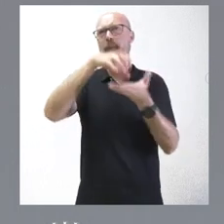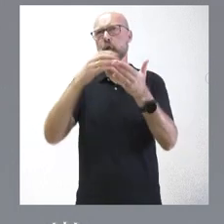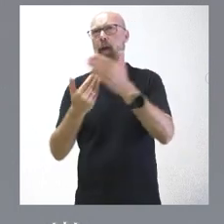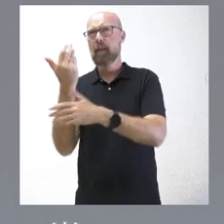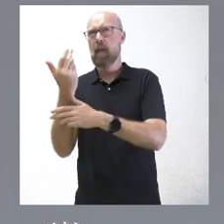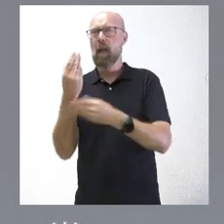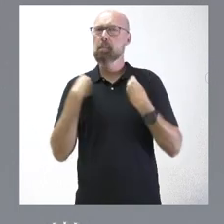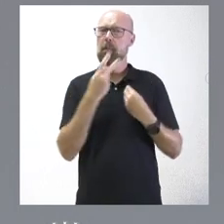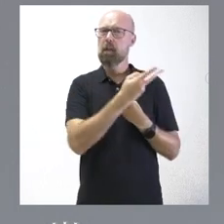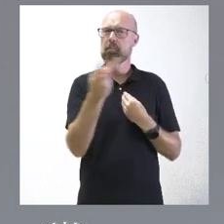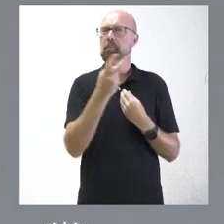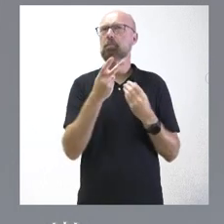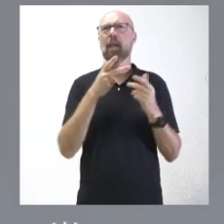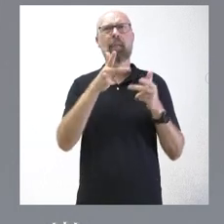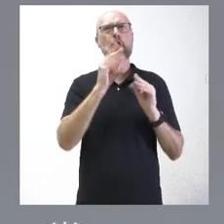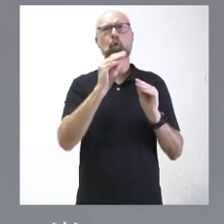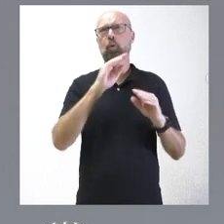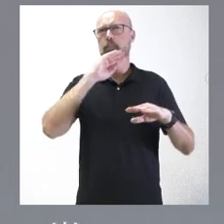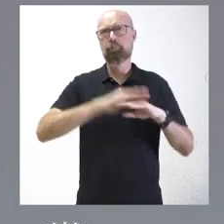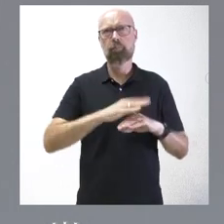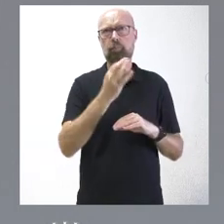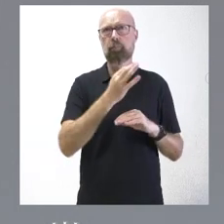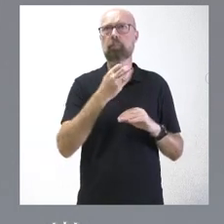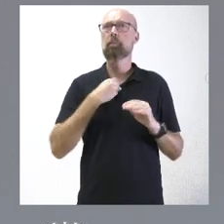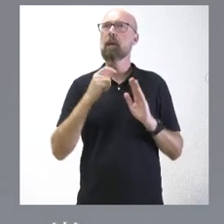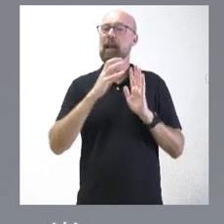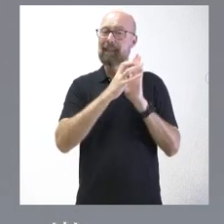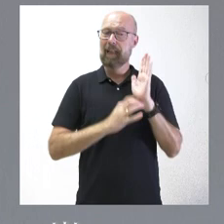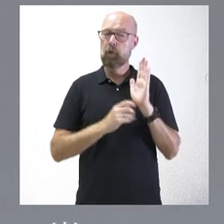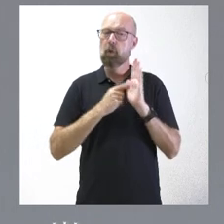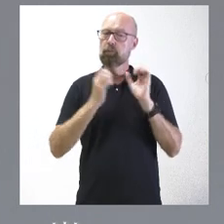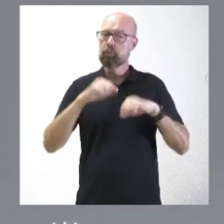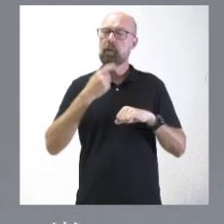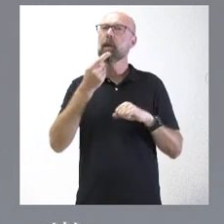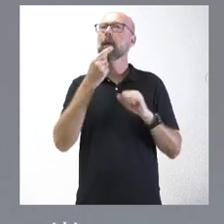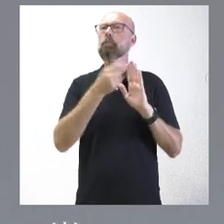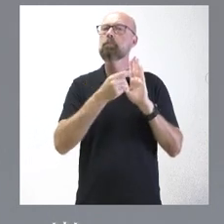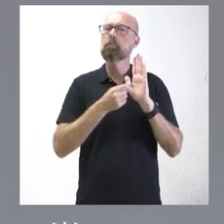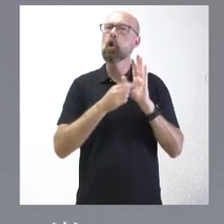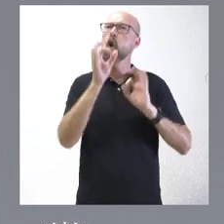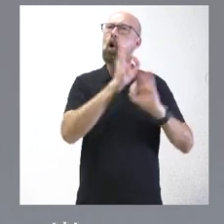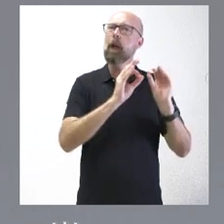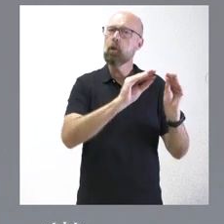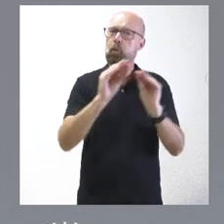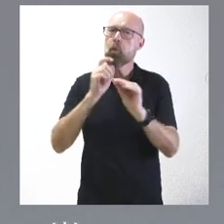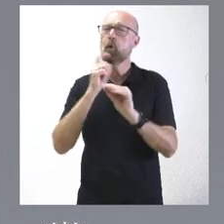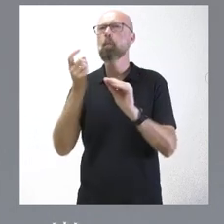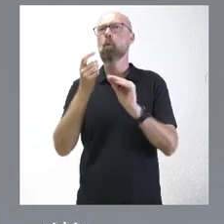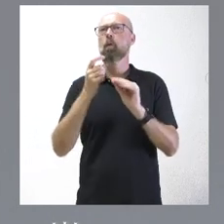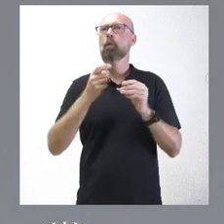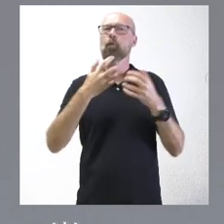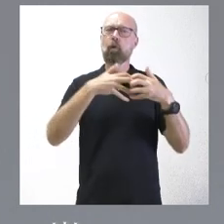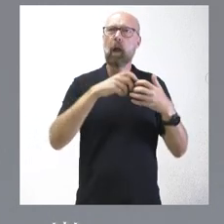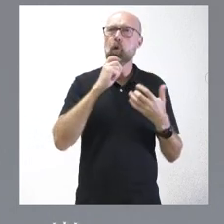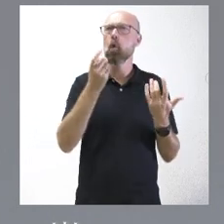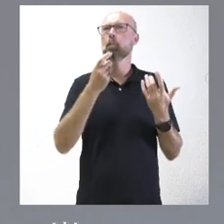el texto aprobado determina su organización su funcionamiento el régimen de autorización la evaluación